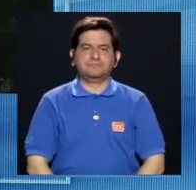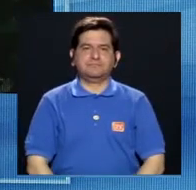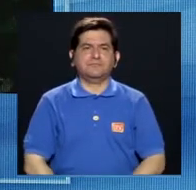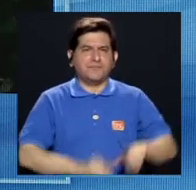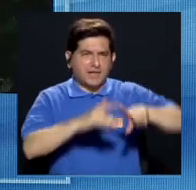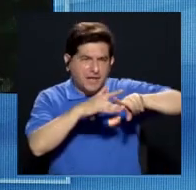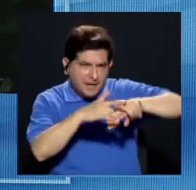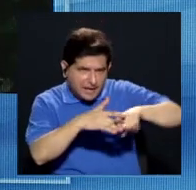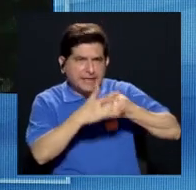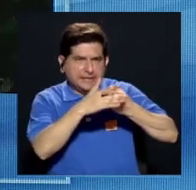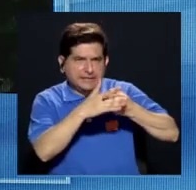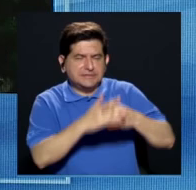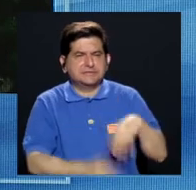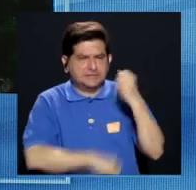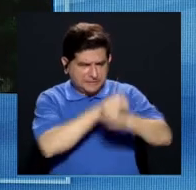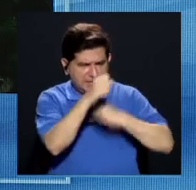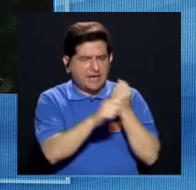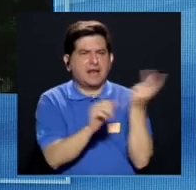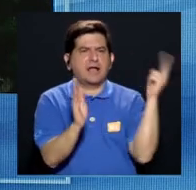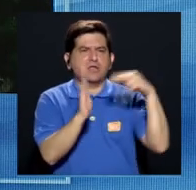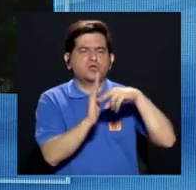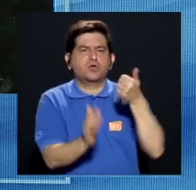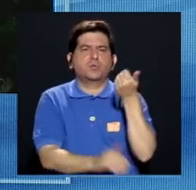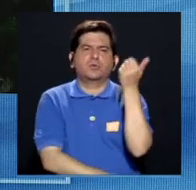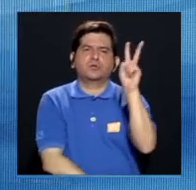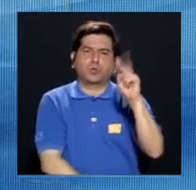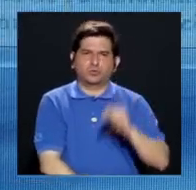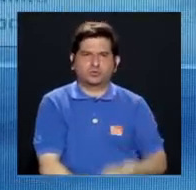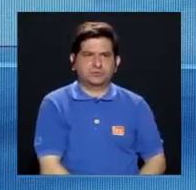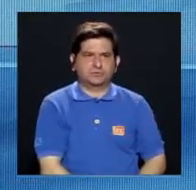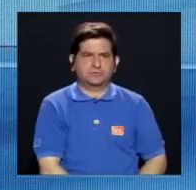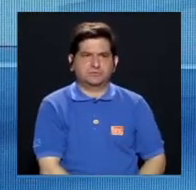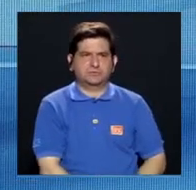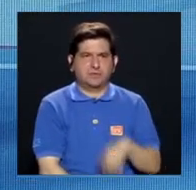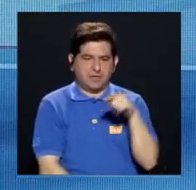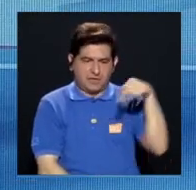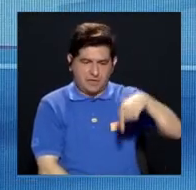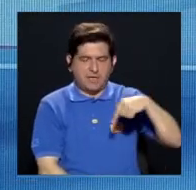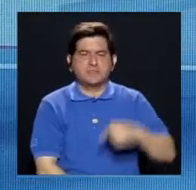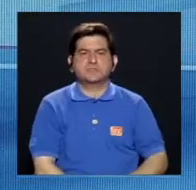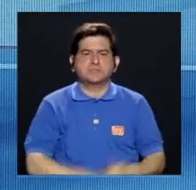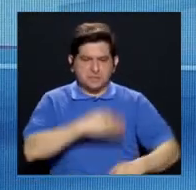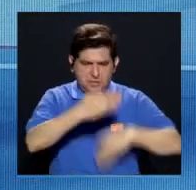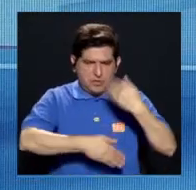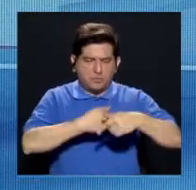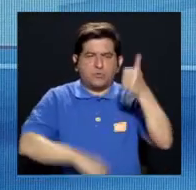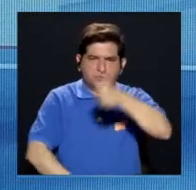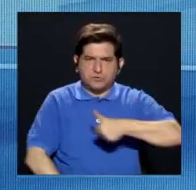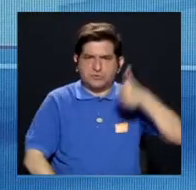Cuando iniciamos en el año 2012 esta administración,